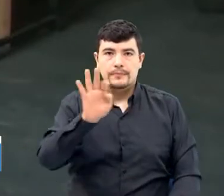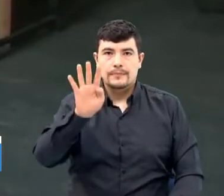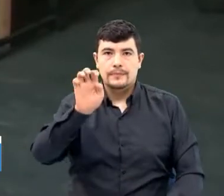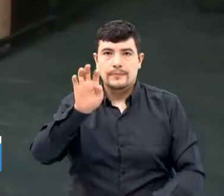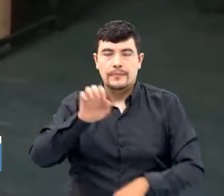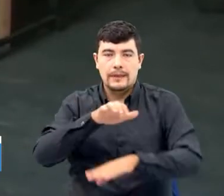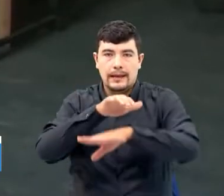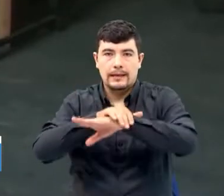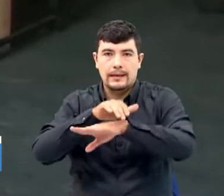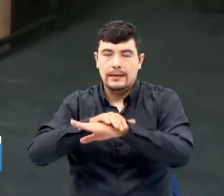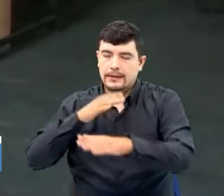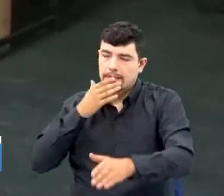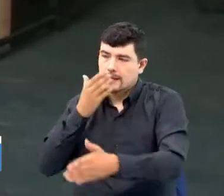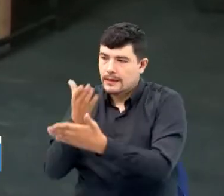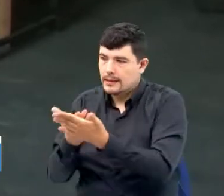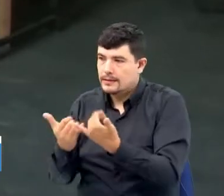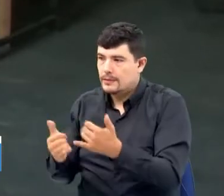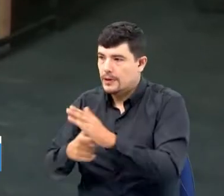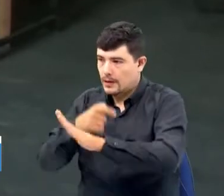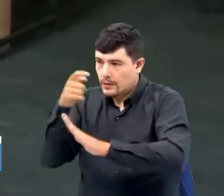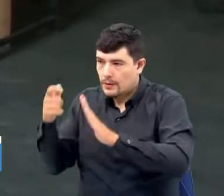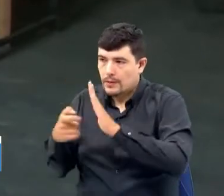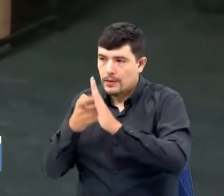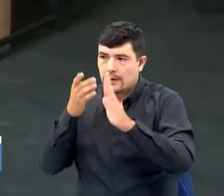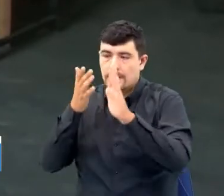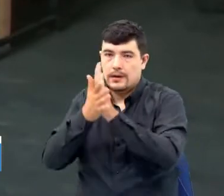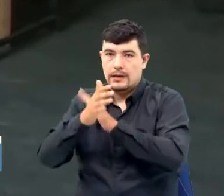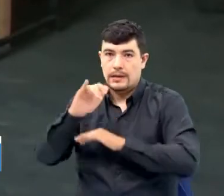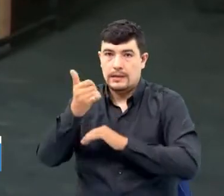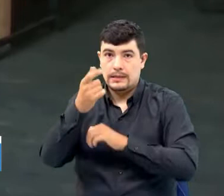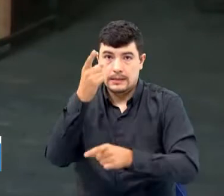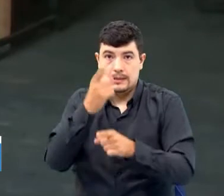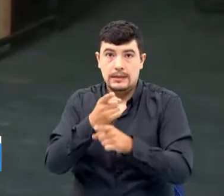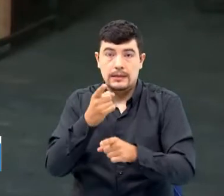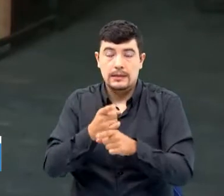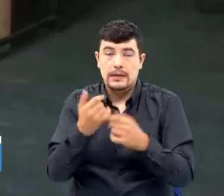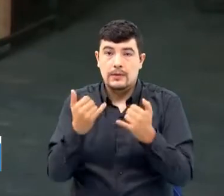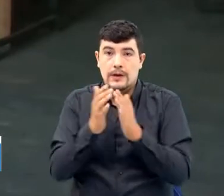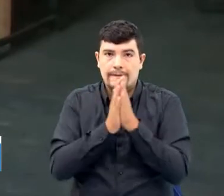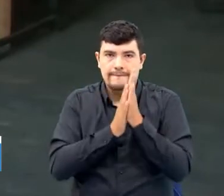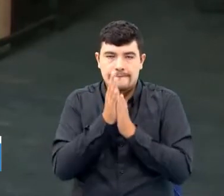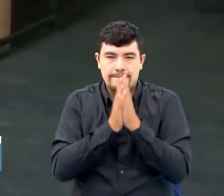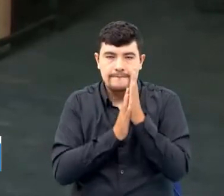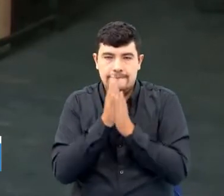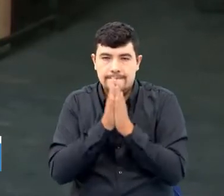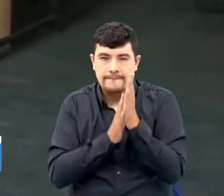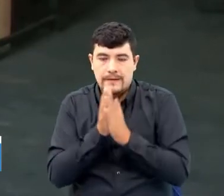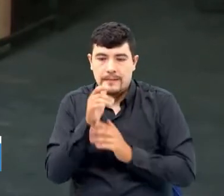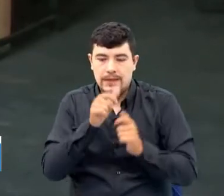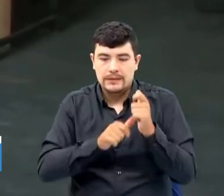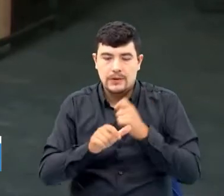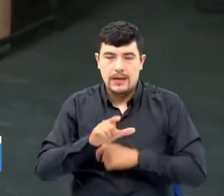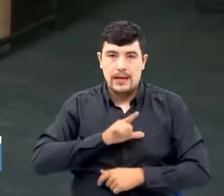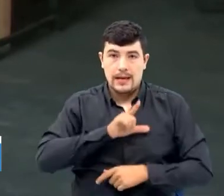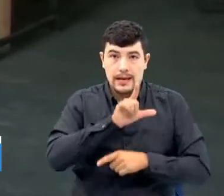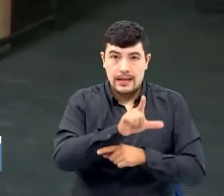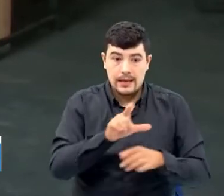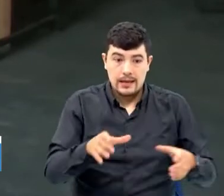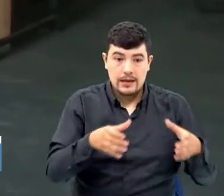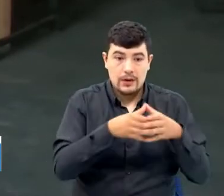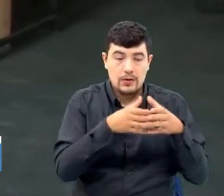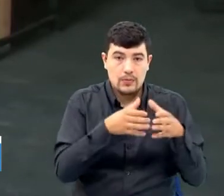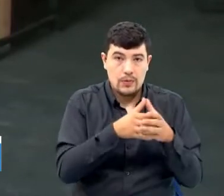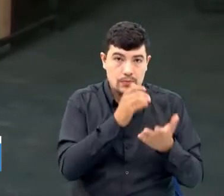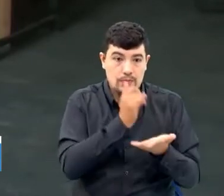muchísimas gracias por toda esa información. Y es que precisamente son grandes las expectativas, pues líderes intergremiales esperan que para el mes